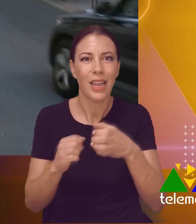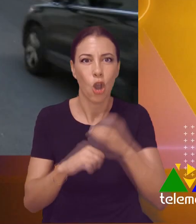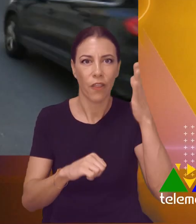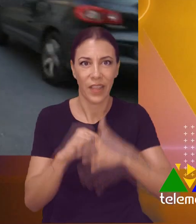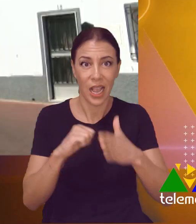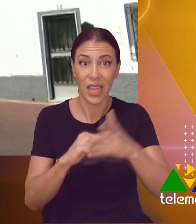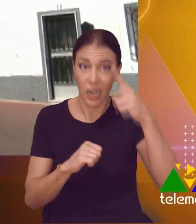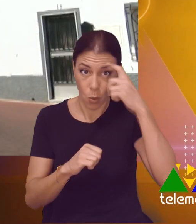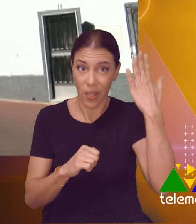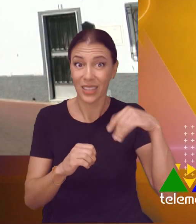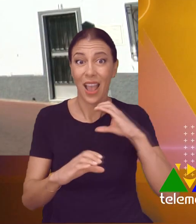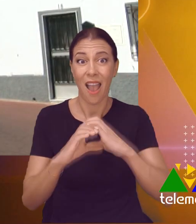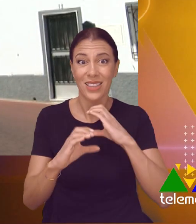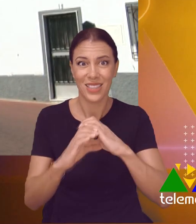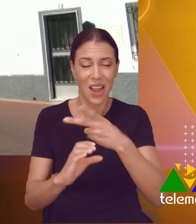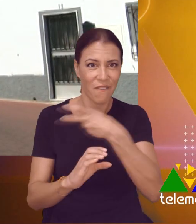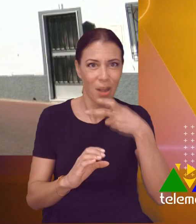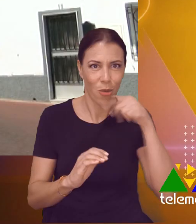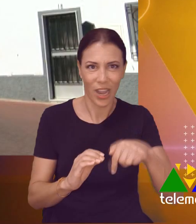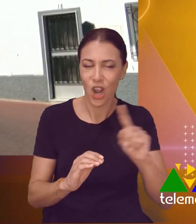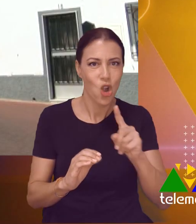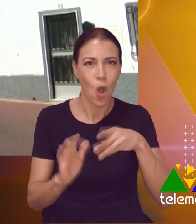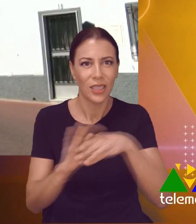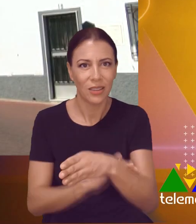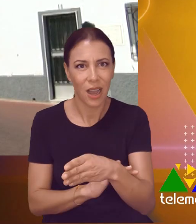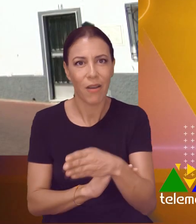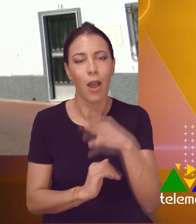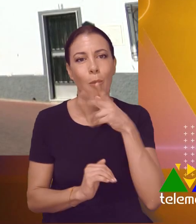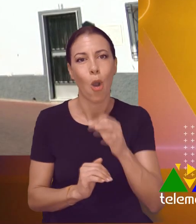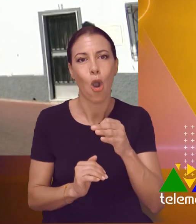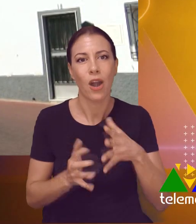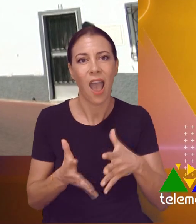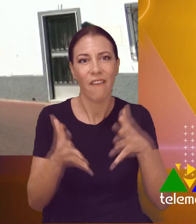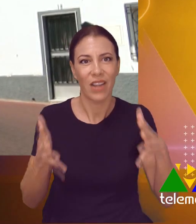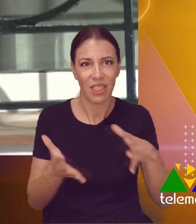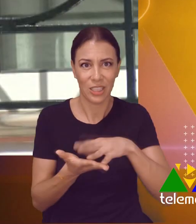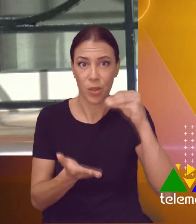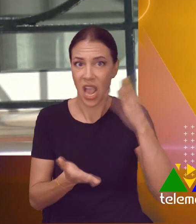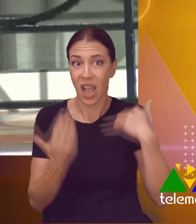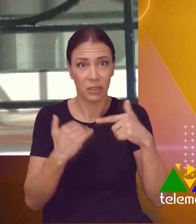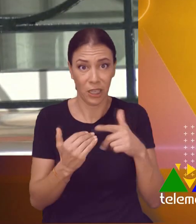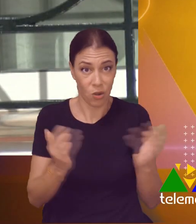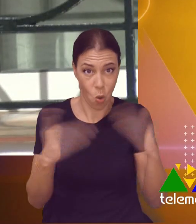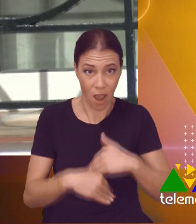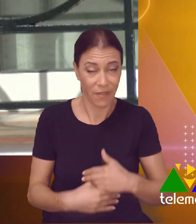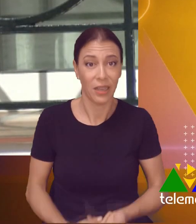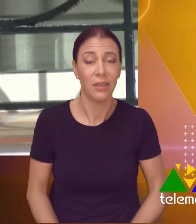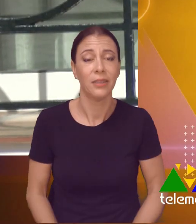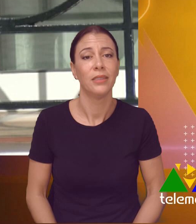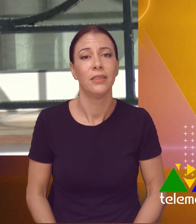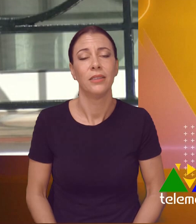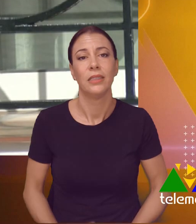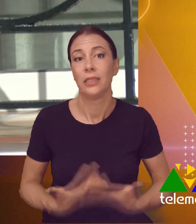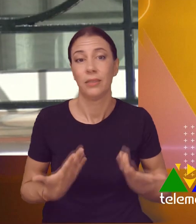no entraba por la avenida Salobreña, la avenida Salobreña no existía prácticamente. Y el